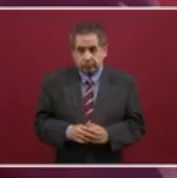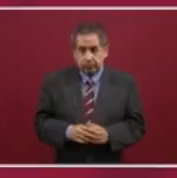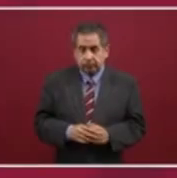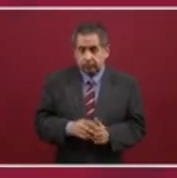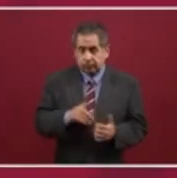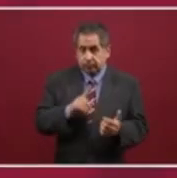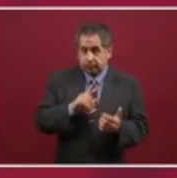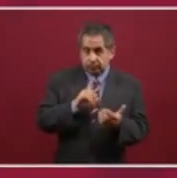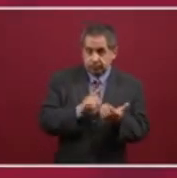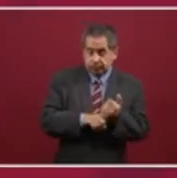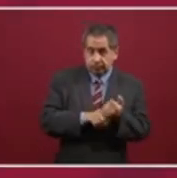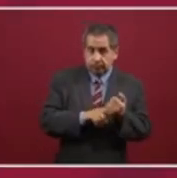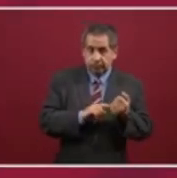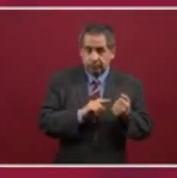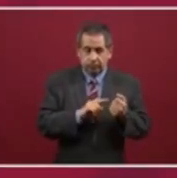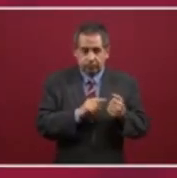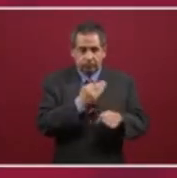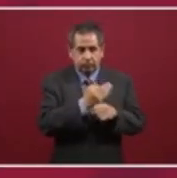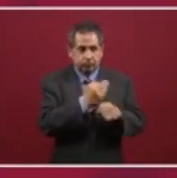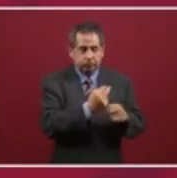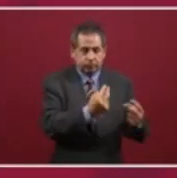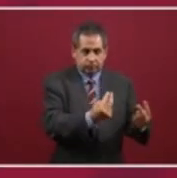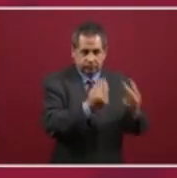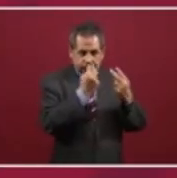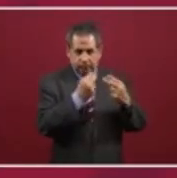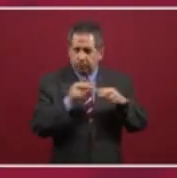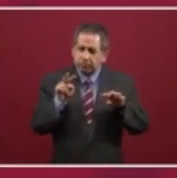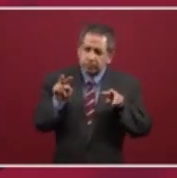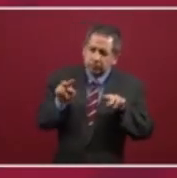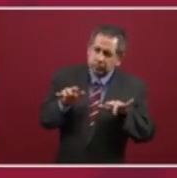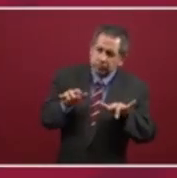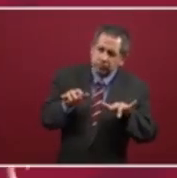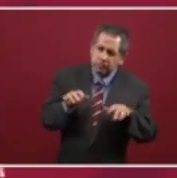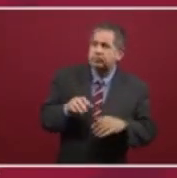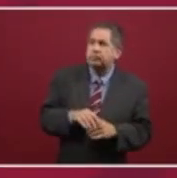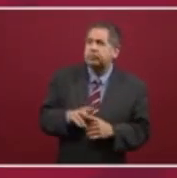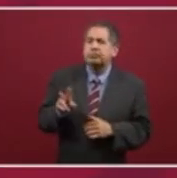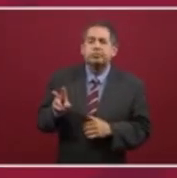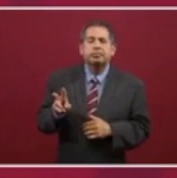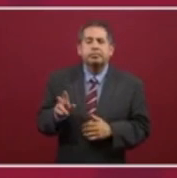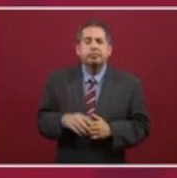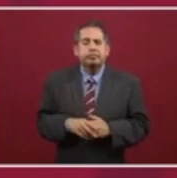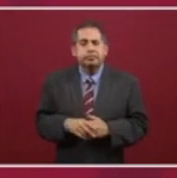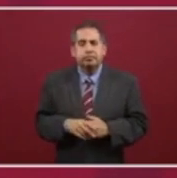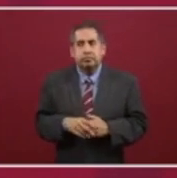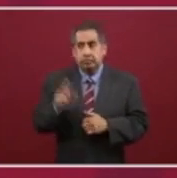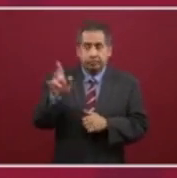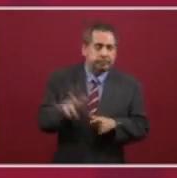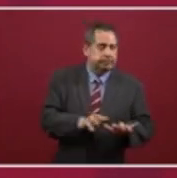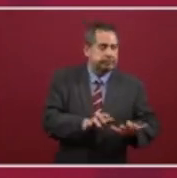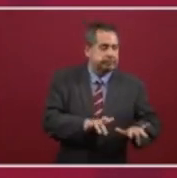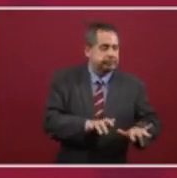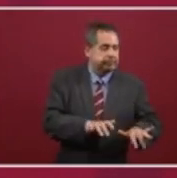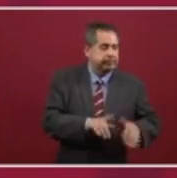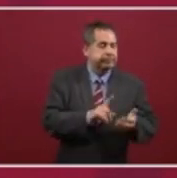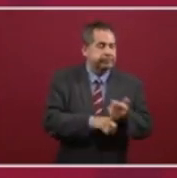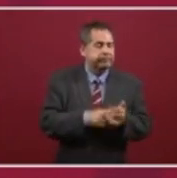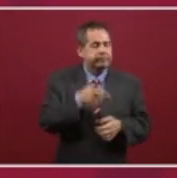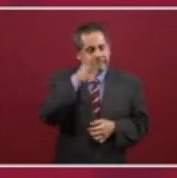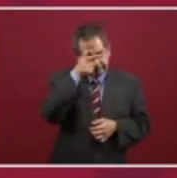están viéndonos seguramente ahorita van a consultar y van a